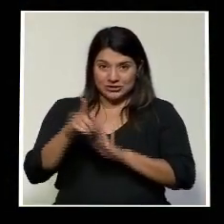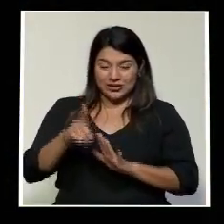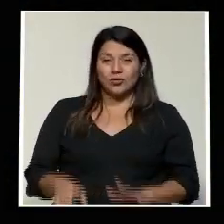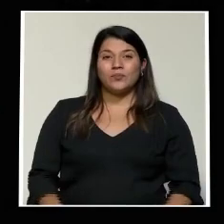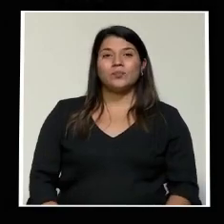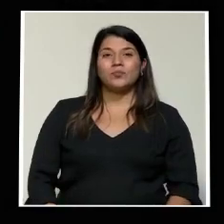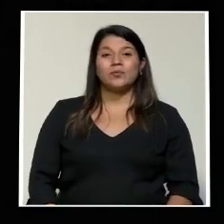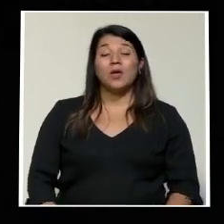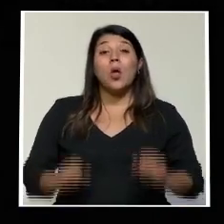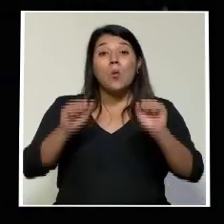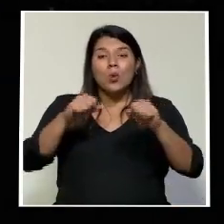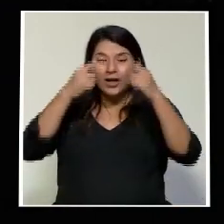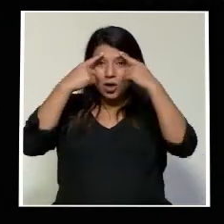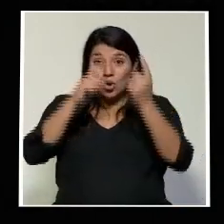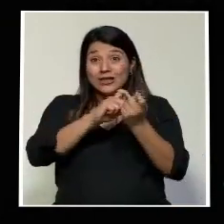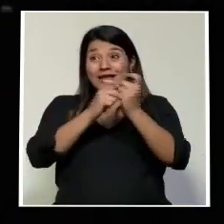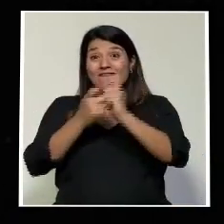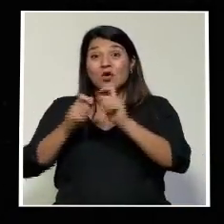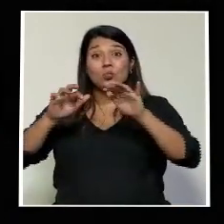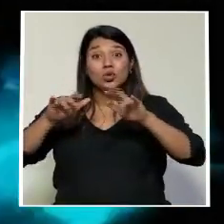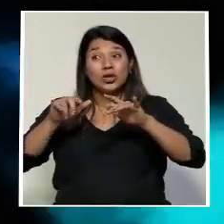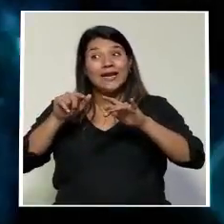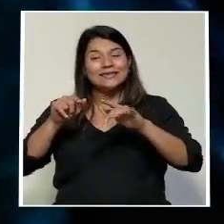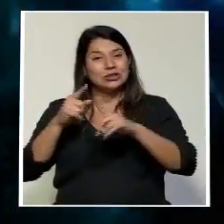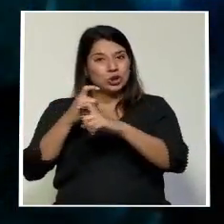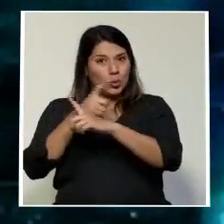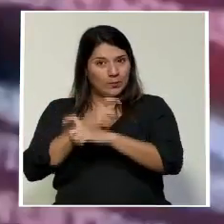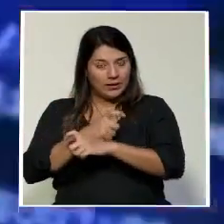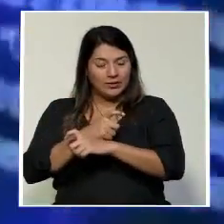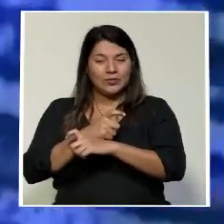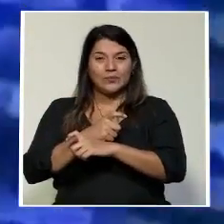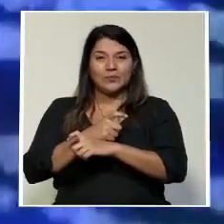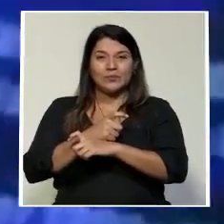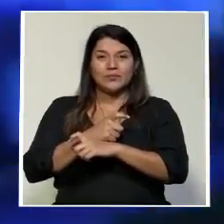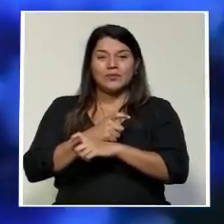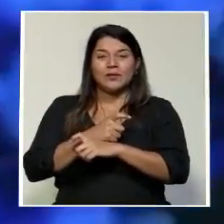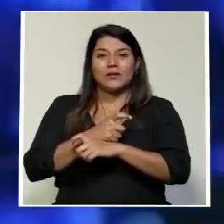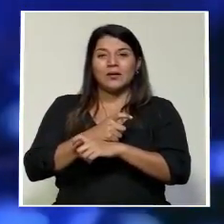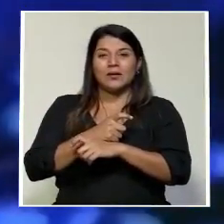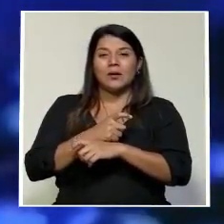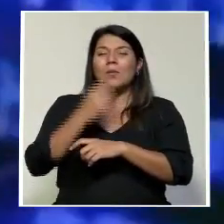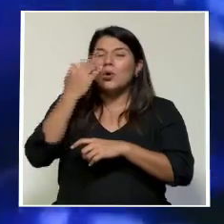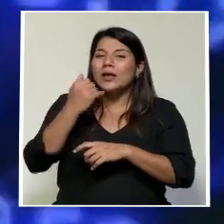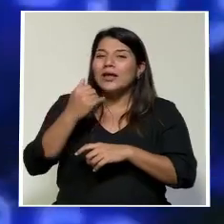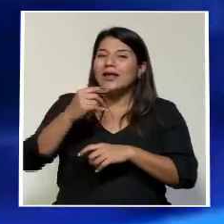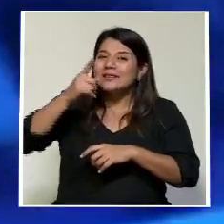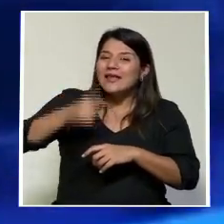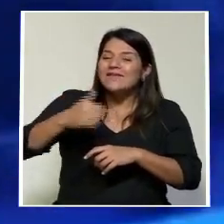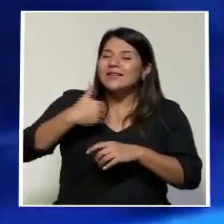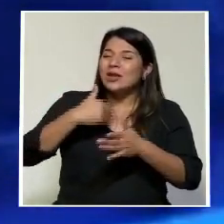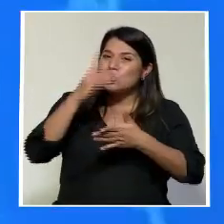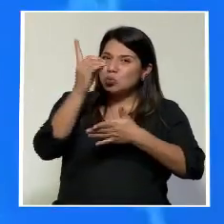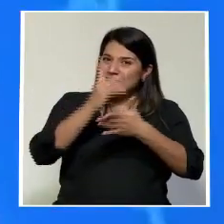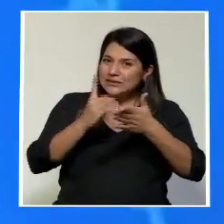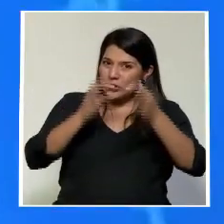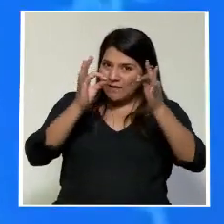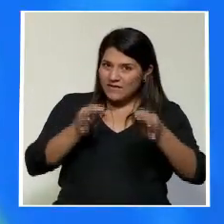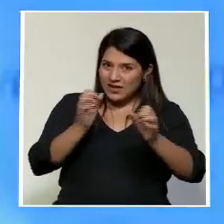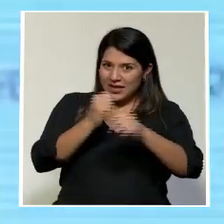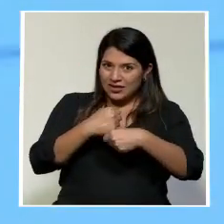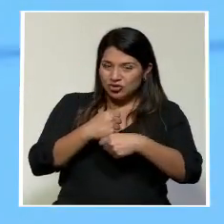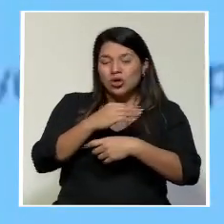transformación digital es complejo, tiene que basarse en un diseño bien realizado y tiene que